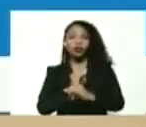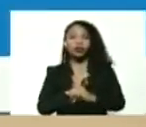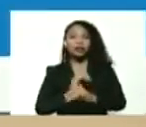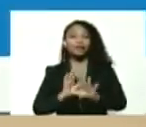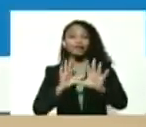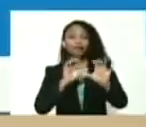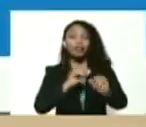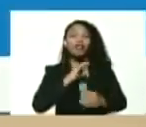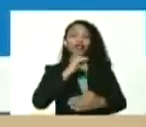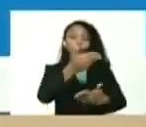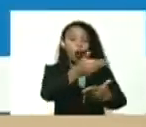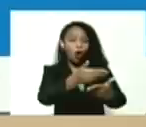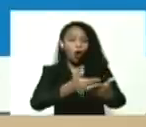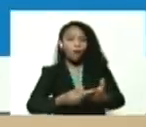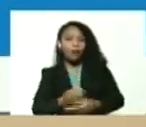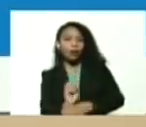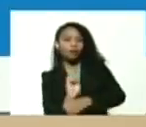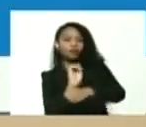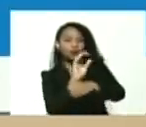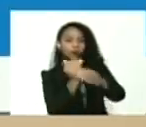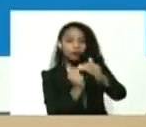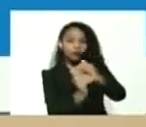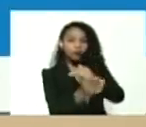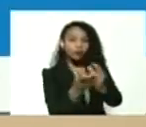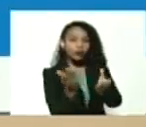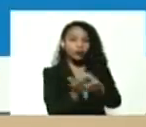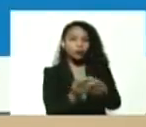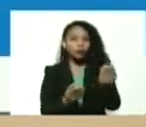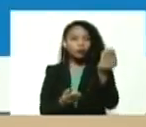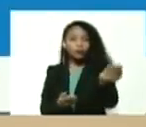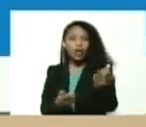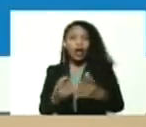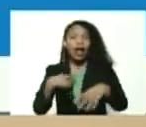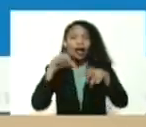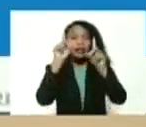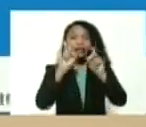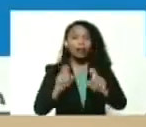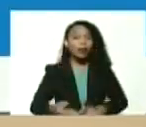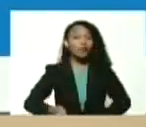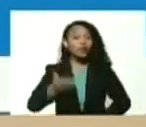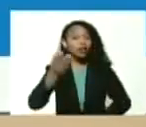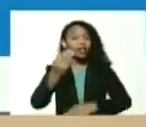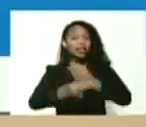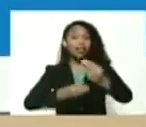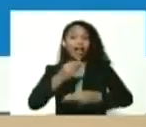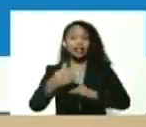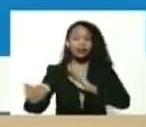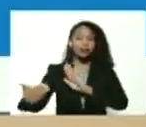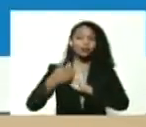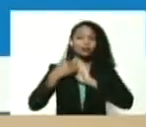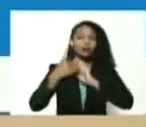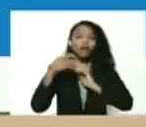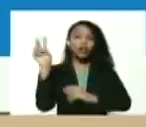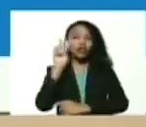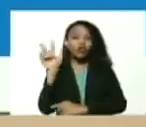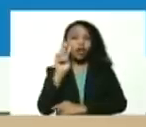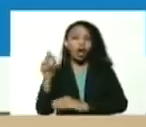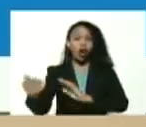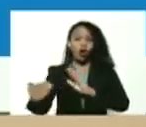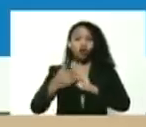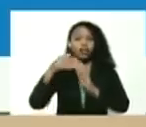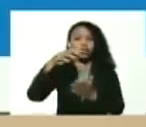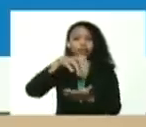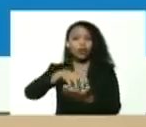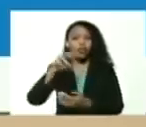de informe sobre el caso que se lleva, el examen preliminar que se lleva contra Venezuela, contra el Estado